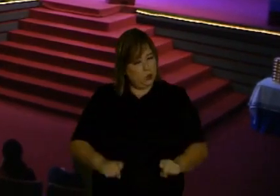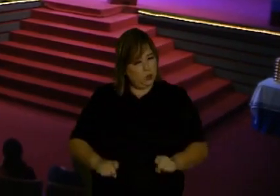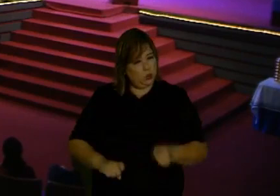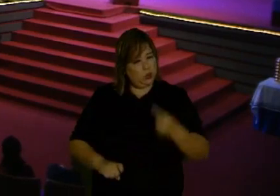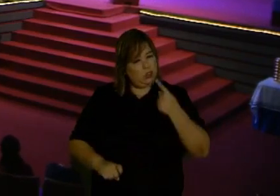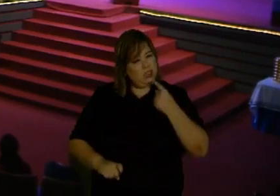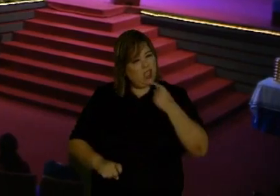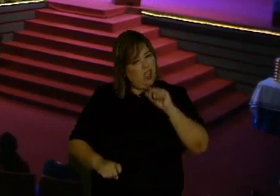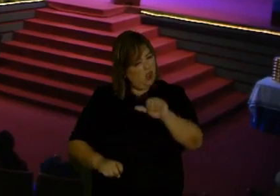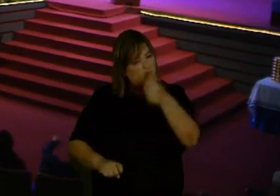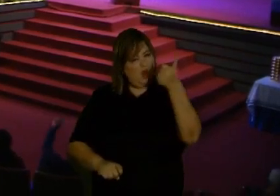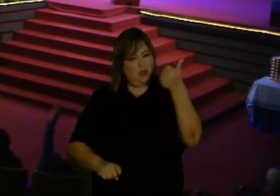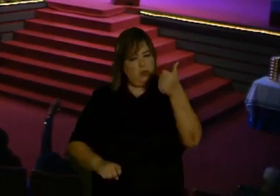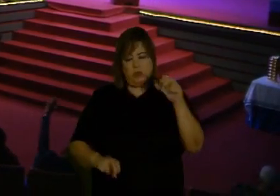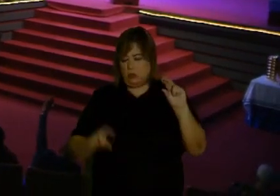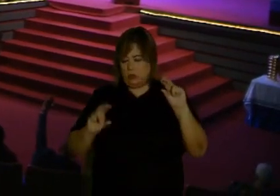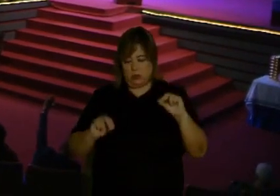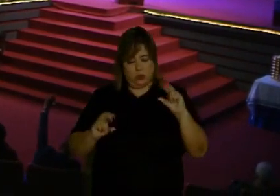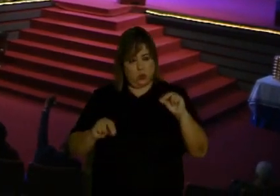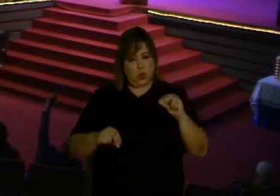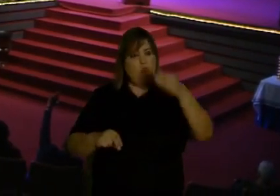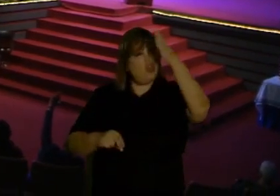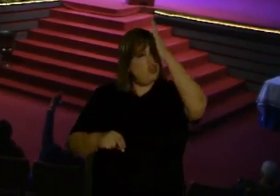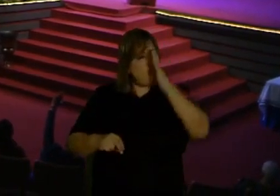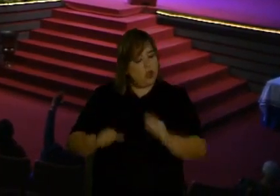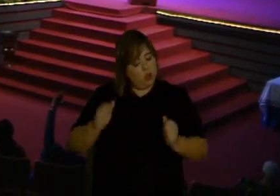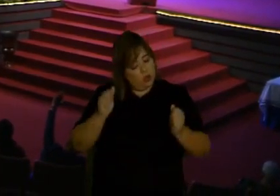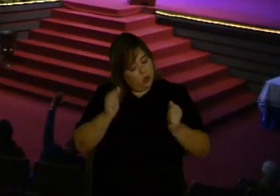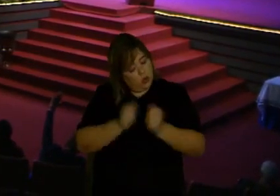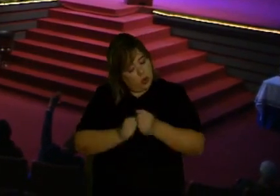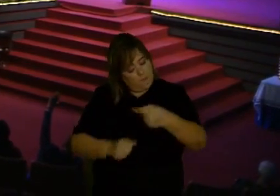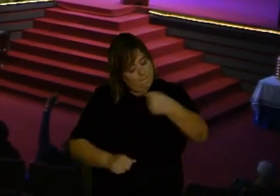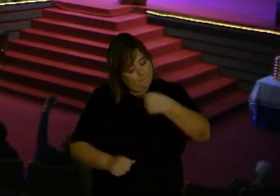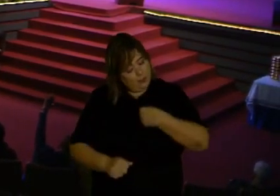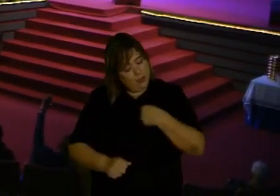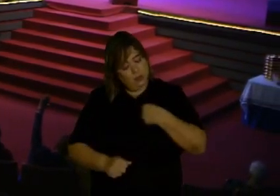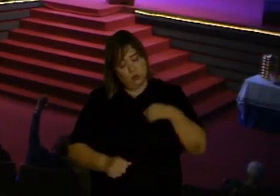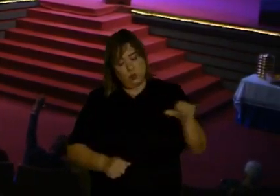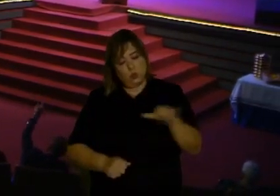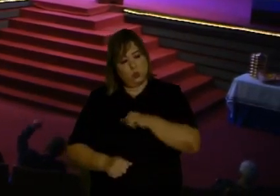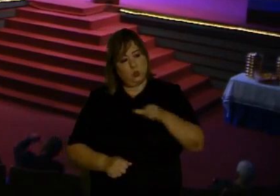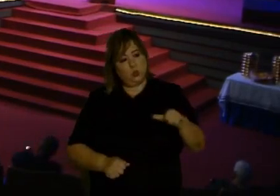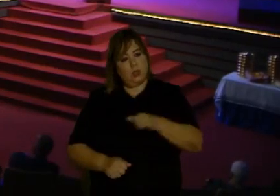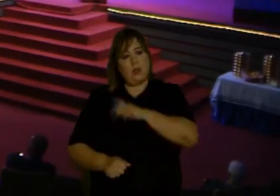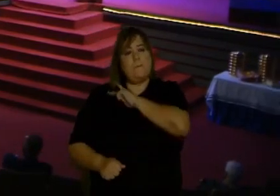que es, ya es, y está con nosotros como poderoso gigante. No lo dudes.